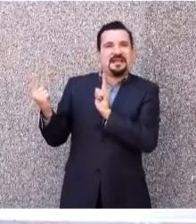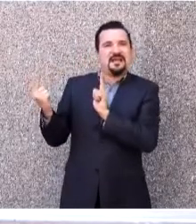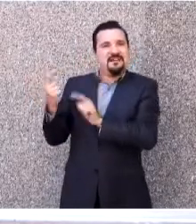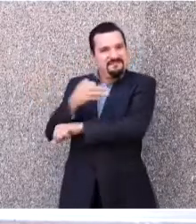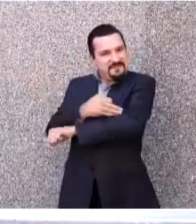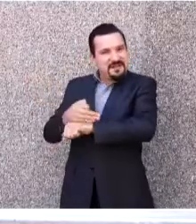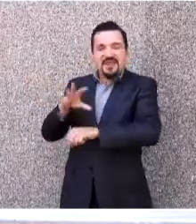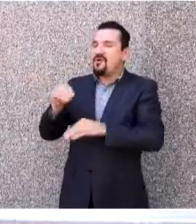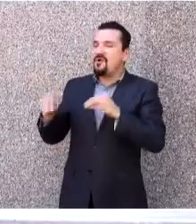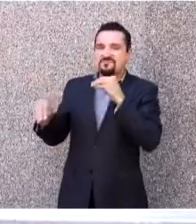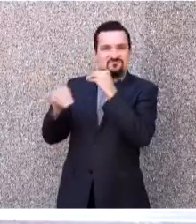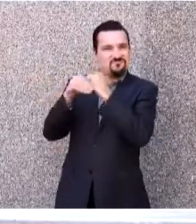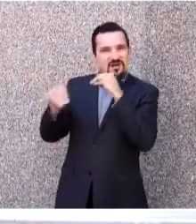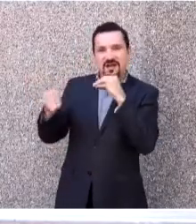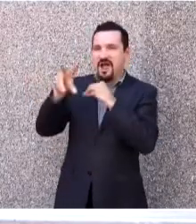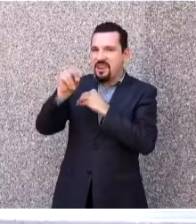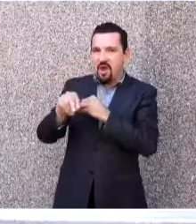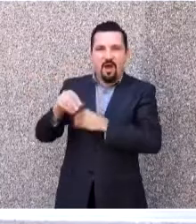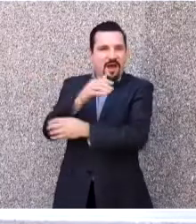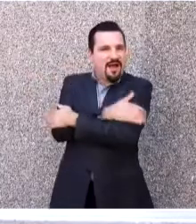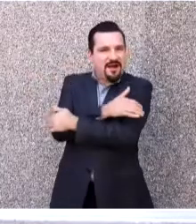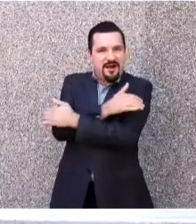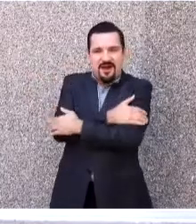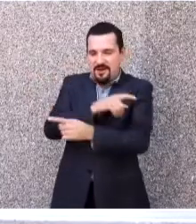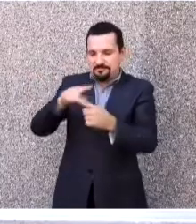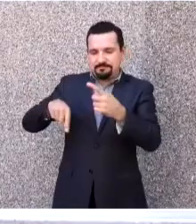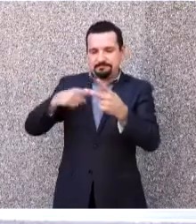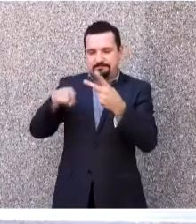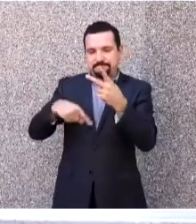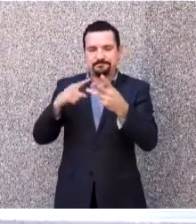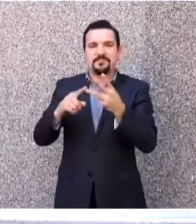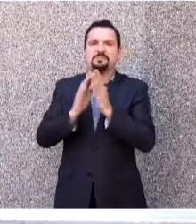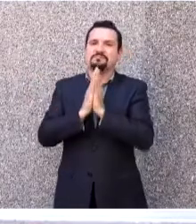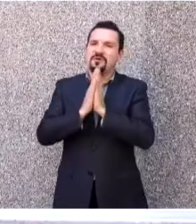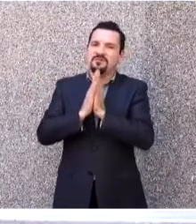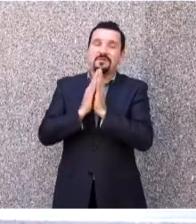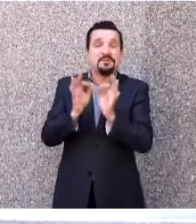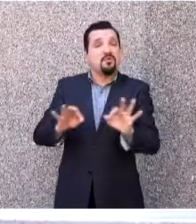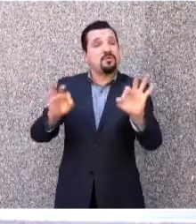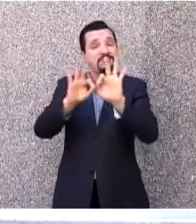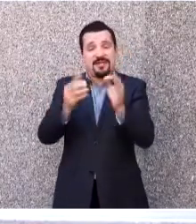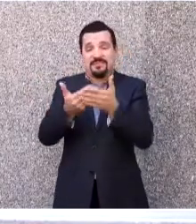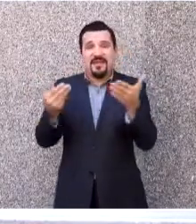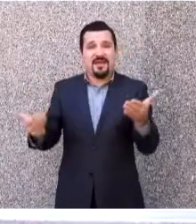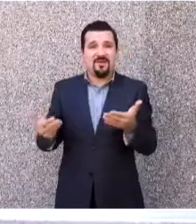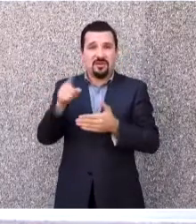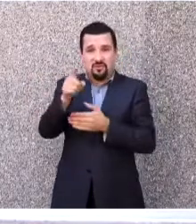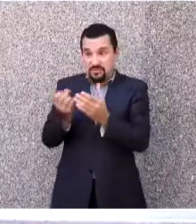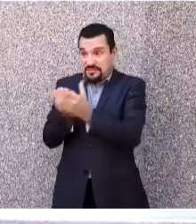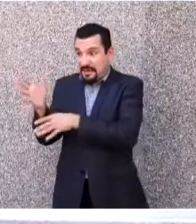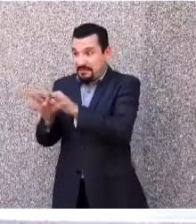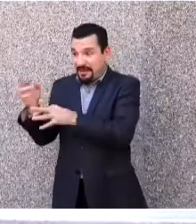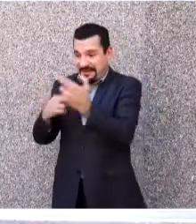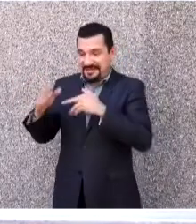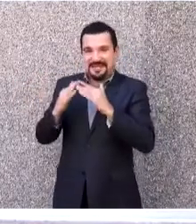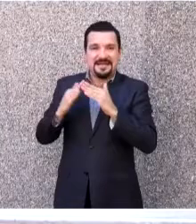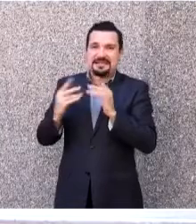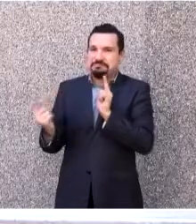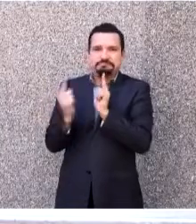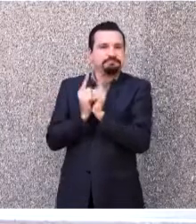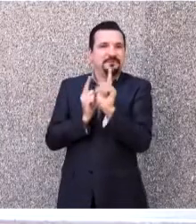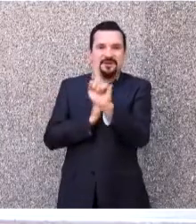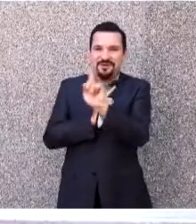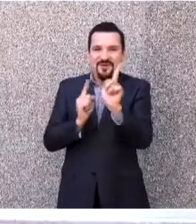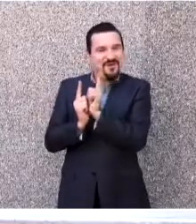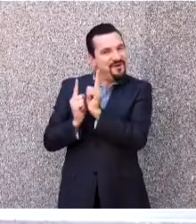no besos, no abrazos. En este momento es importante, insisto, la cercanía